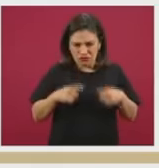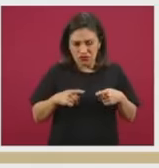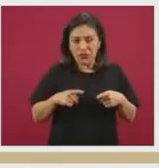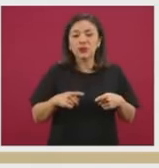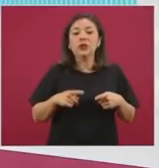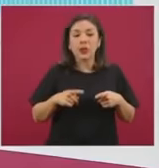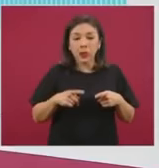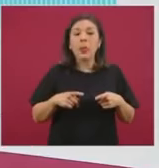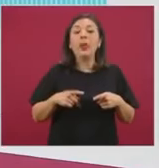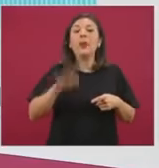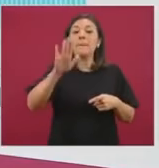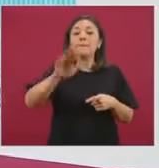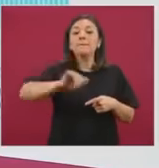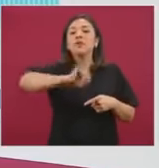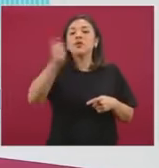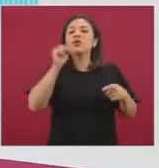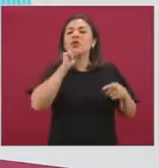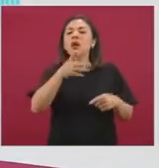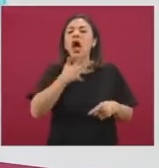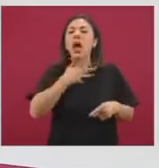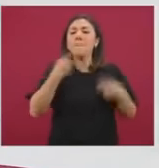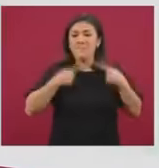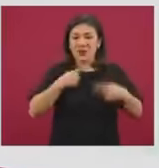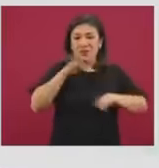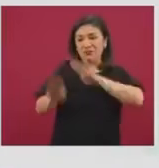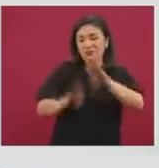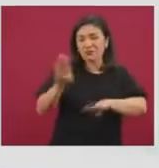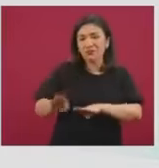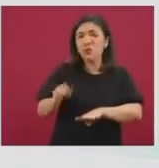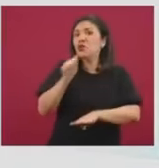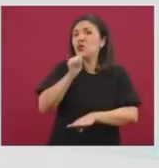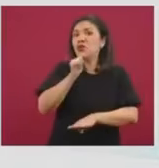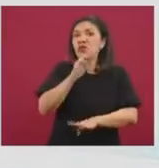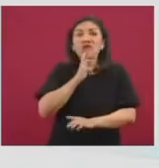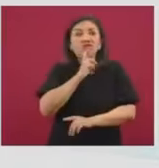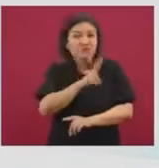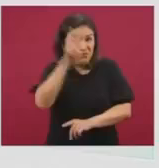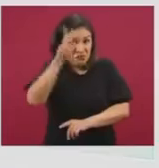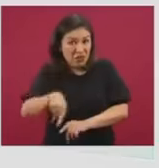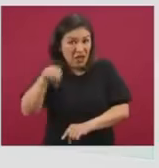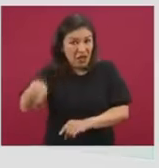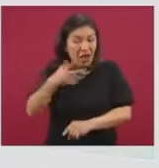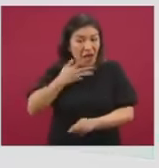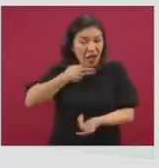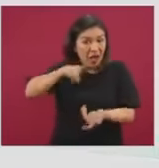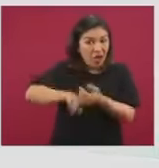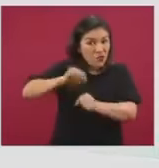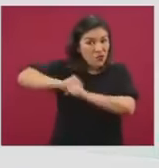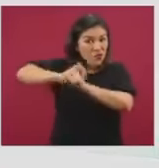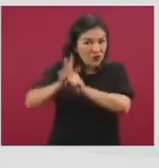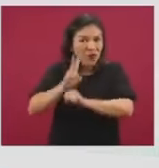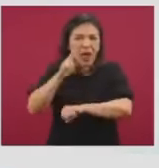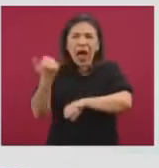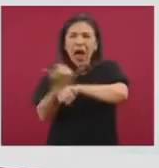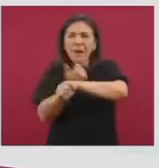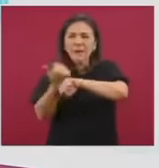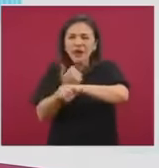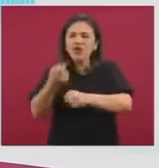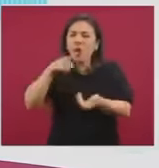105.655, pues también tenemos defunciones que todavía estamos en posibilidad de resultados, que es este pedazo amarillo, que